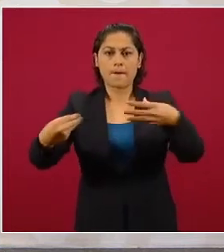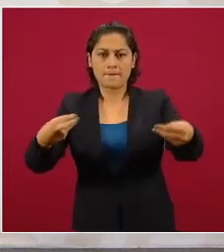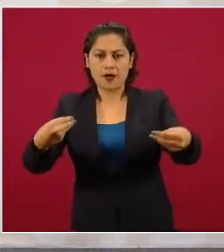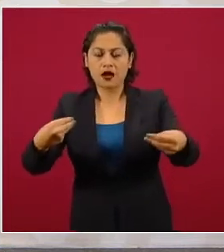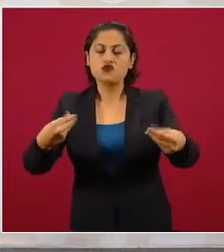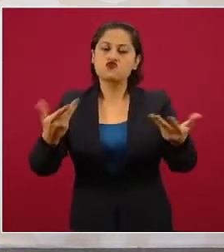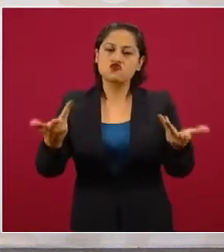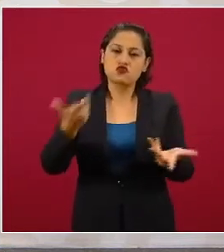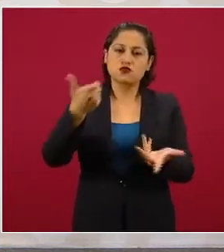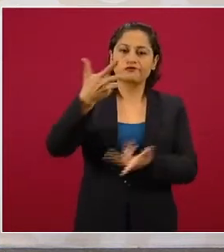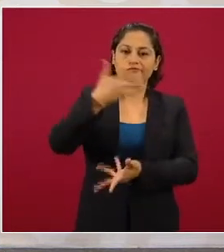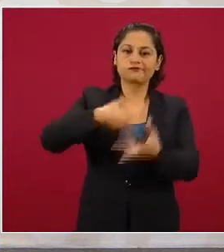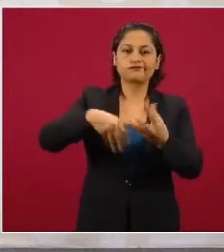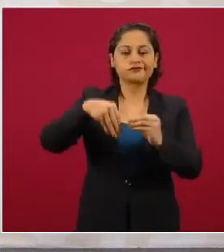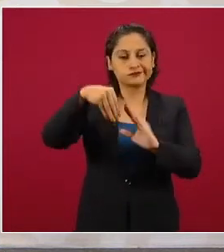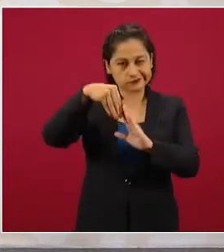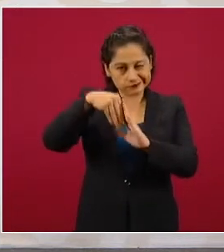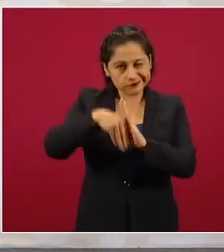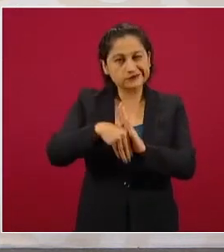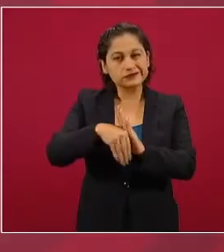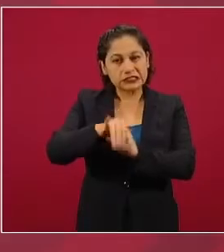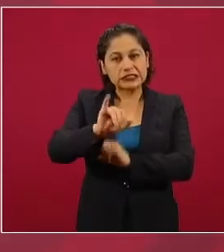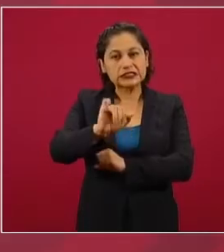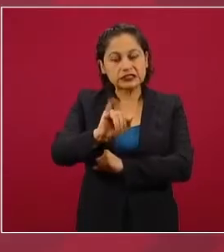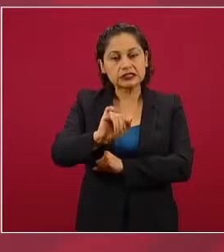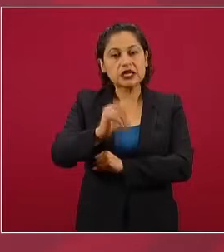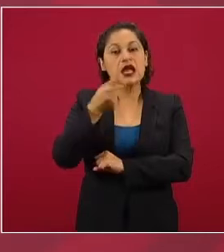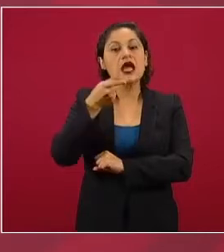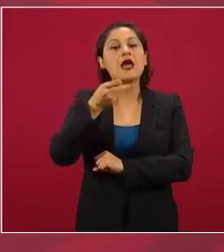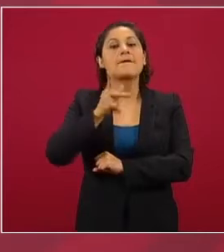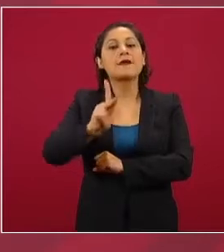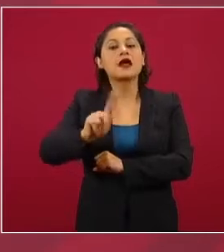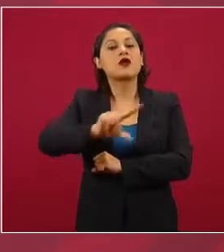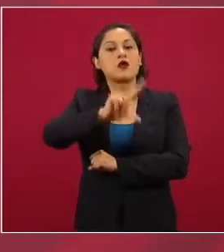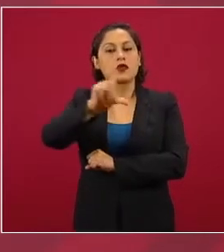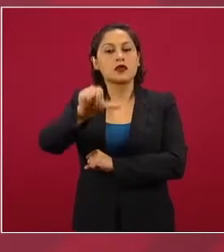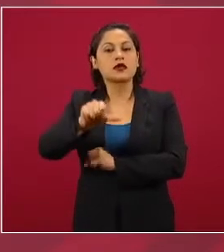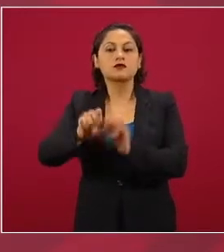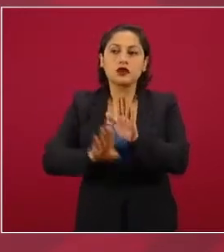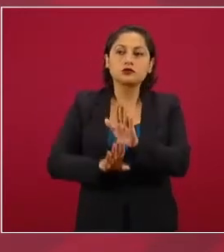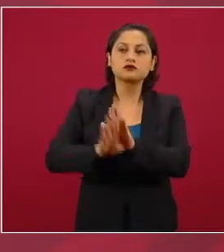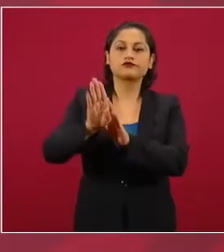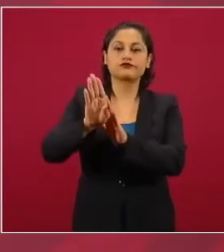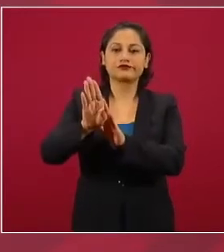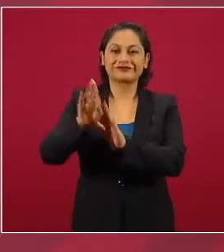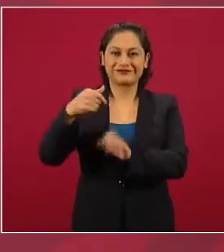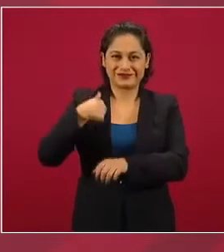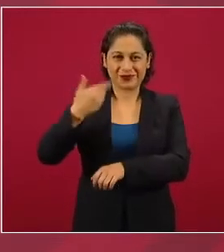Dijimos aquí, se pronosticó, va a ser una V, pues ya está